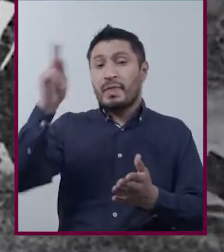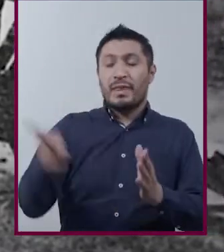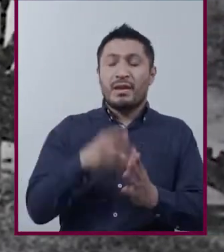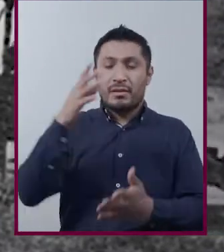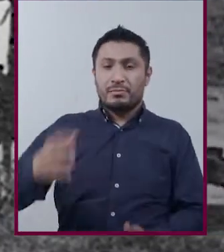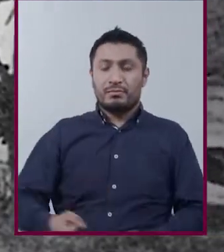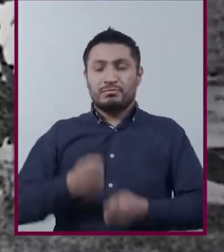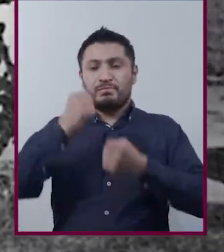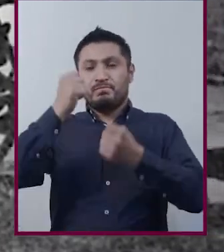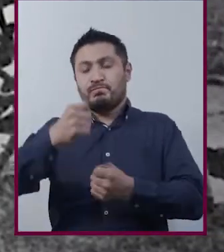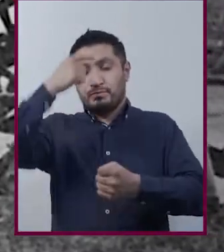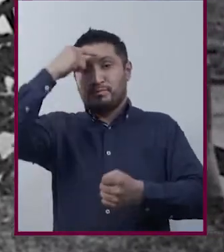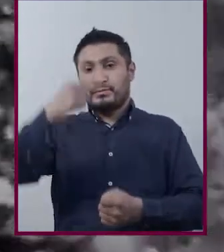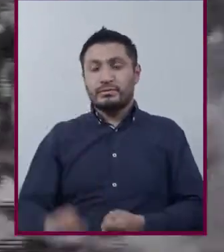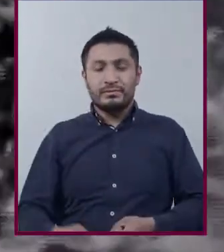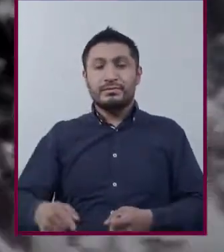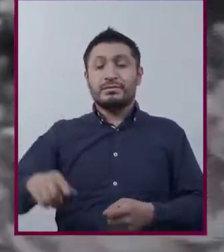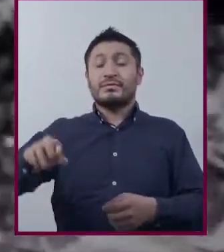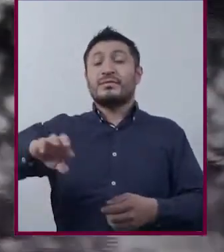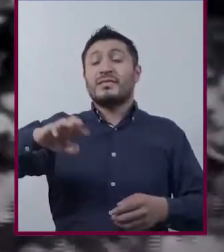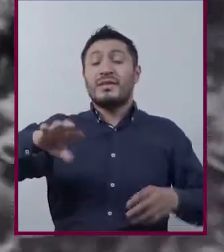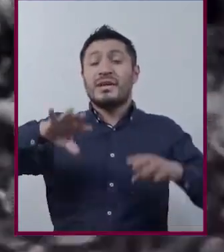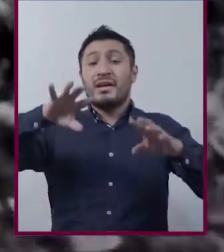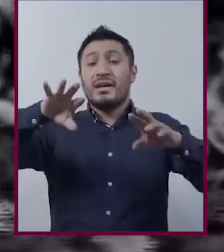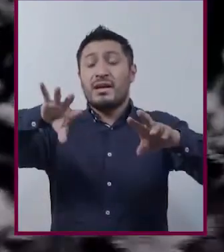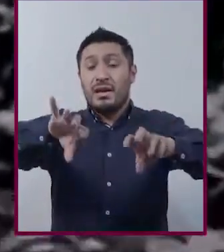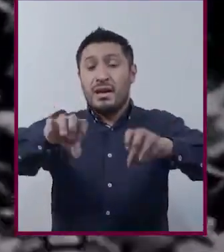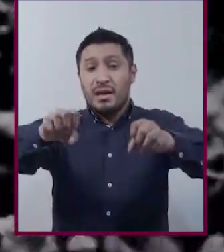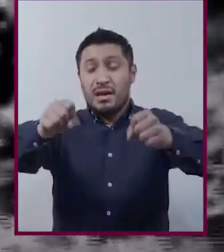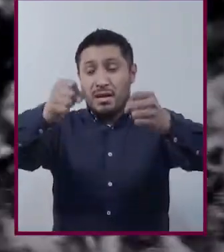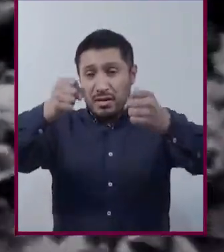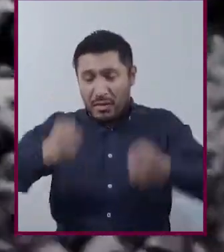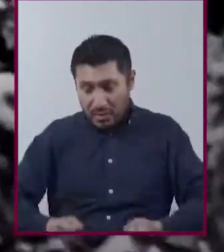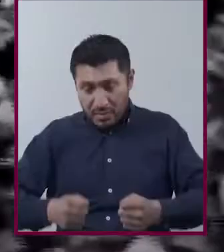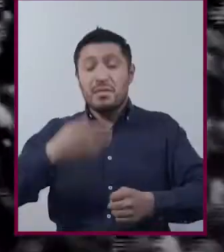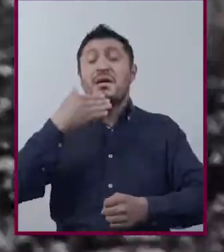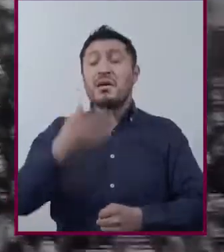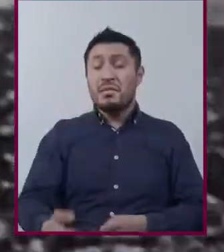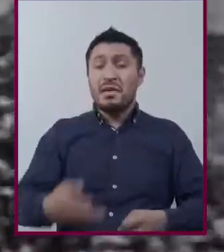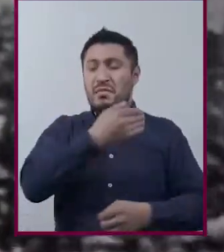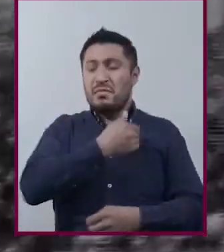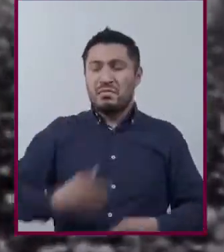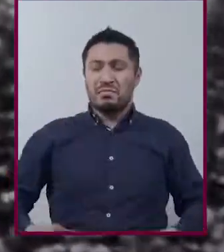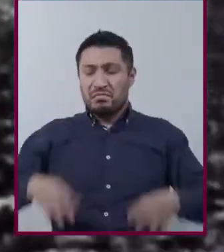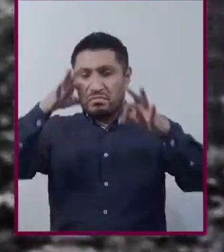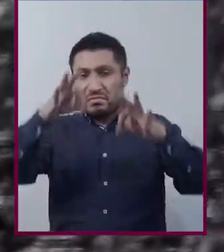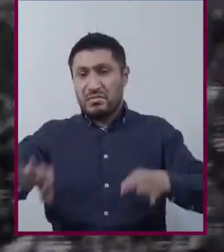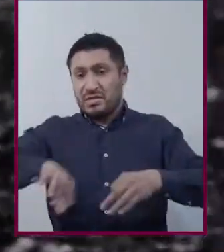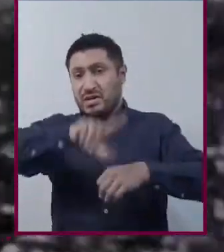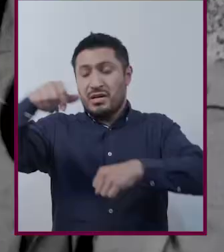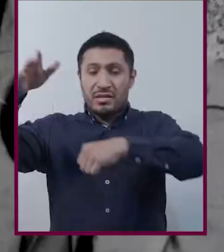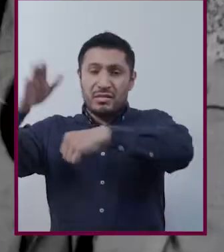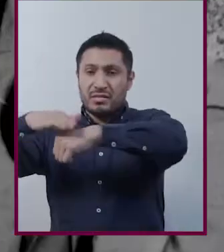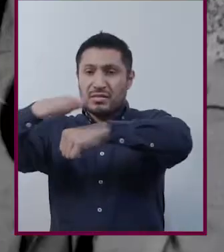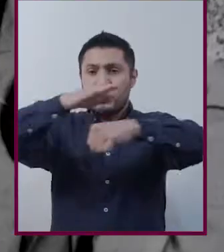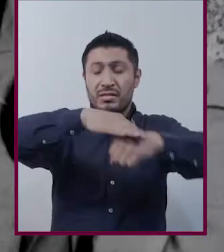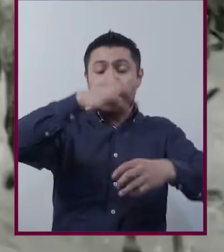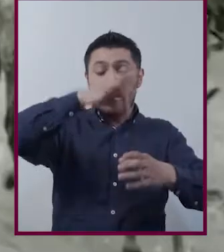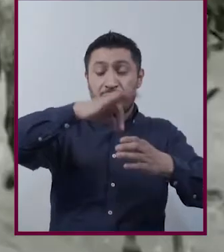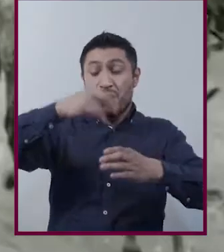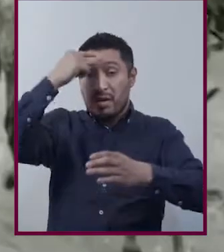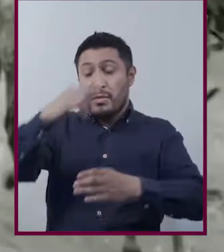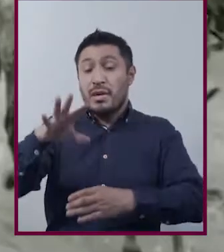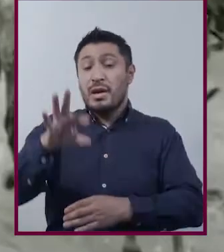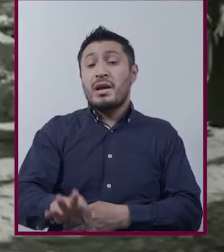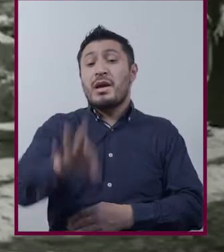para recuperar la legalidad en el país y poner un presidente provisional que luego convocara a elecciones para elegir